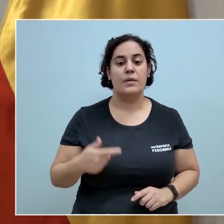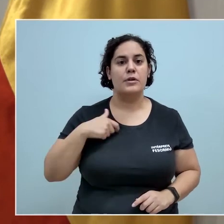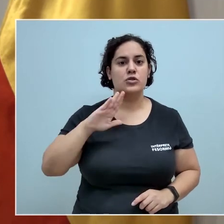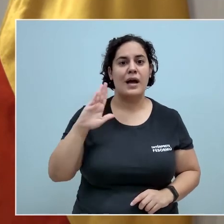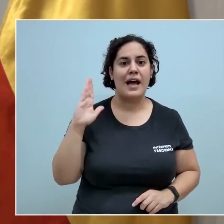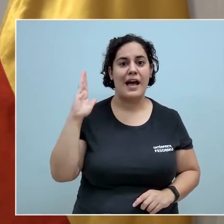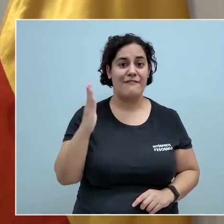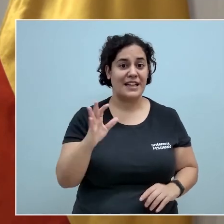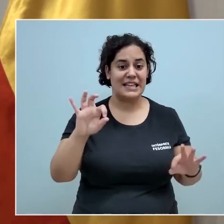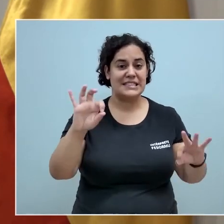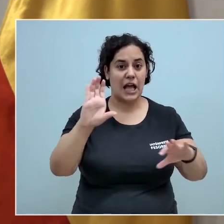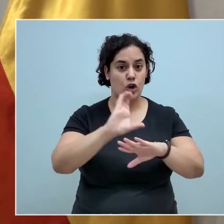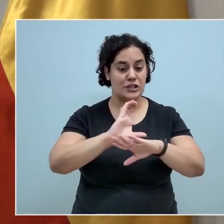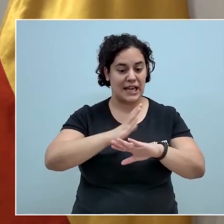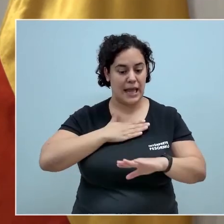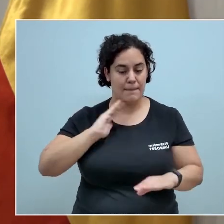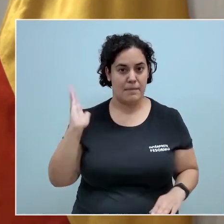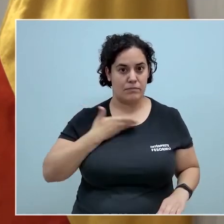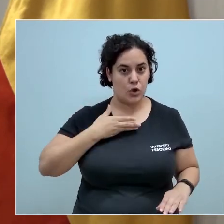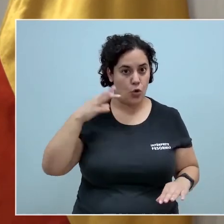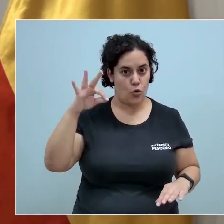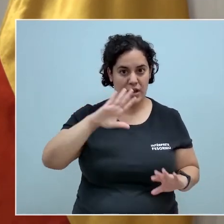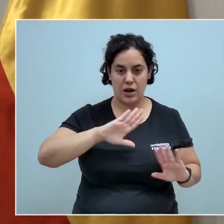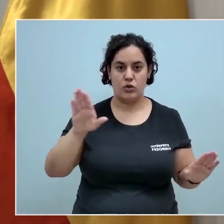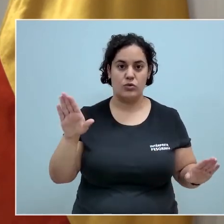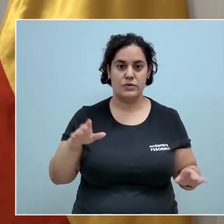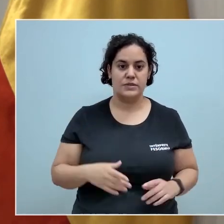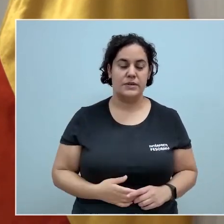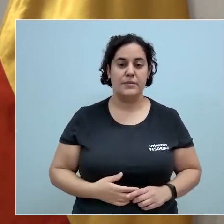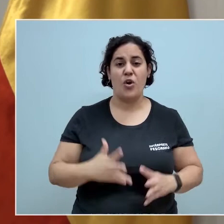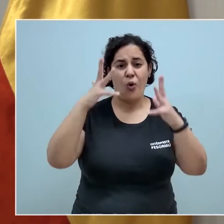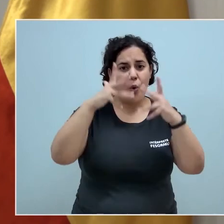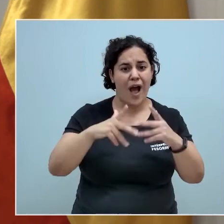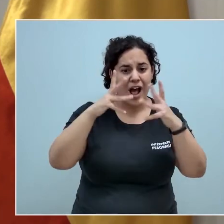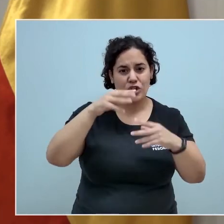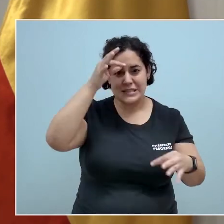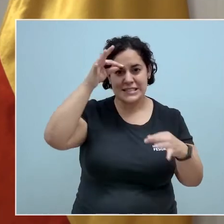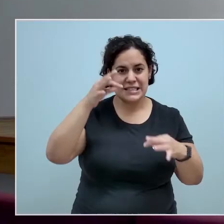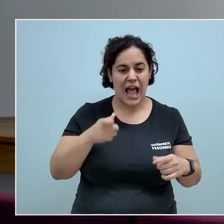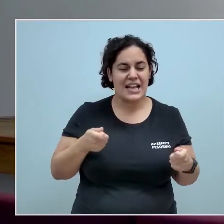exclusivamente a nuestra consejería y no lo tenemos cuantificado con exactitud.